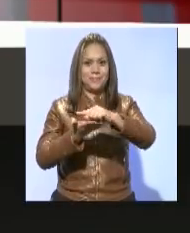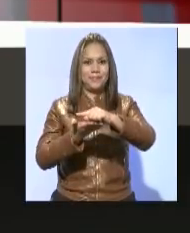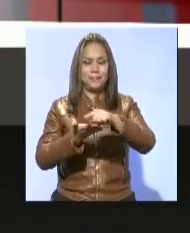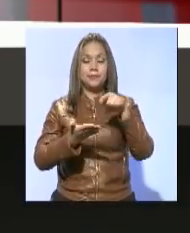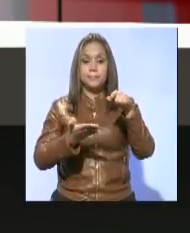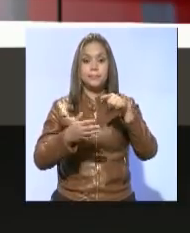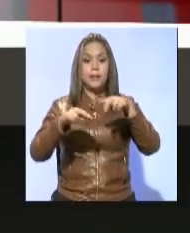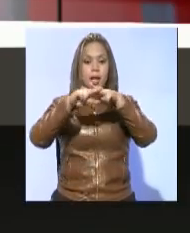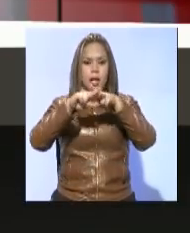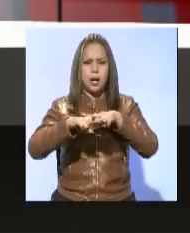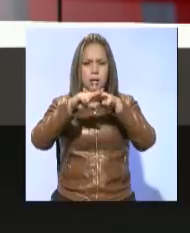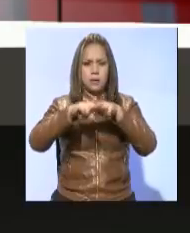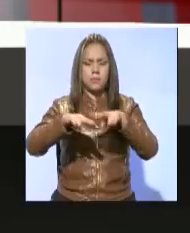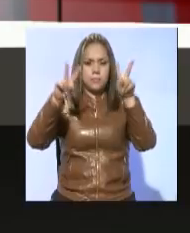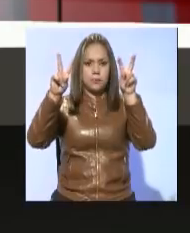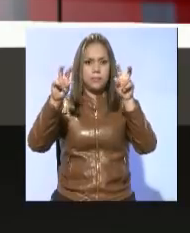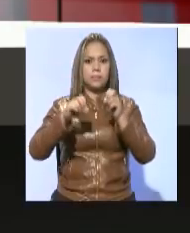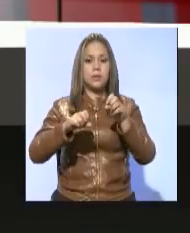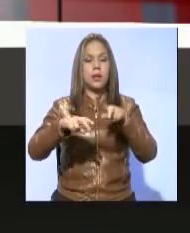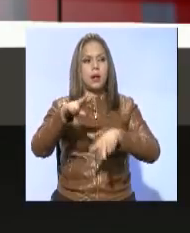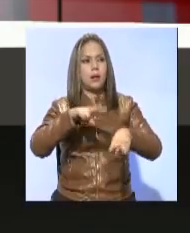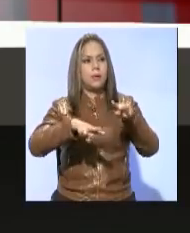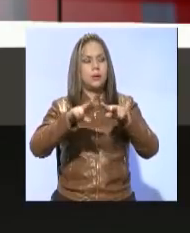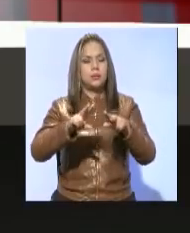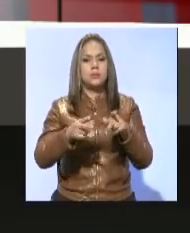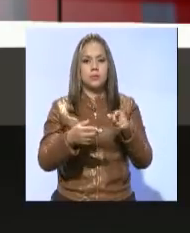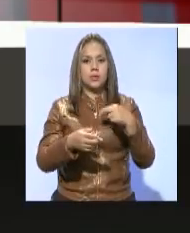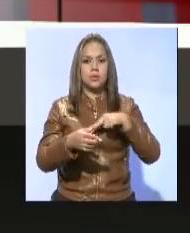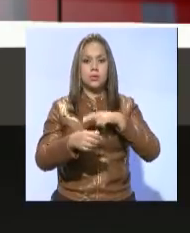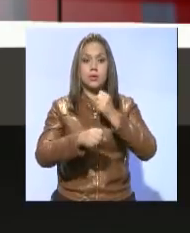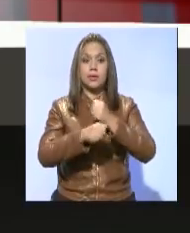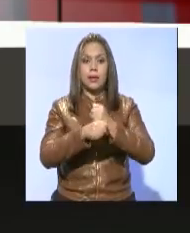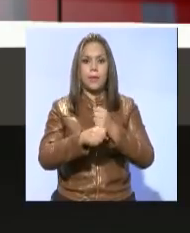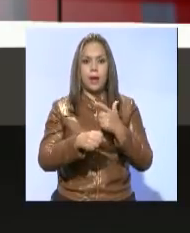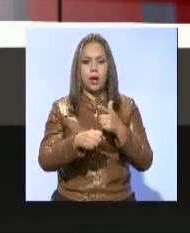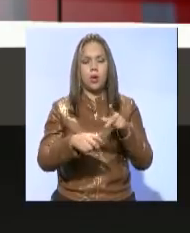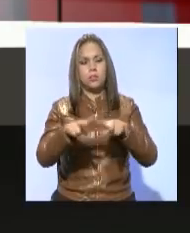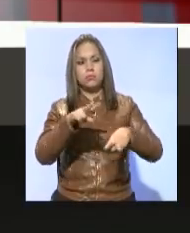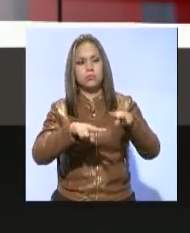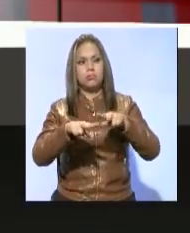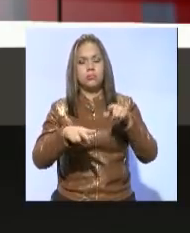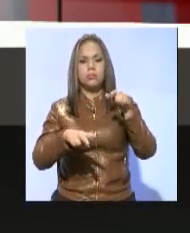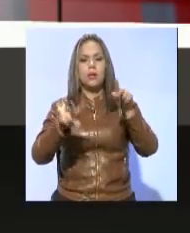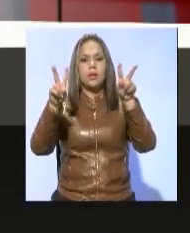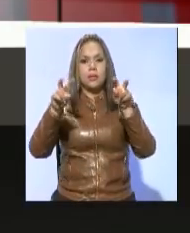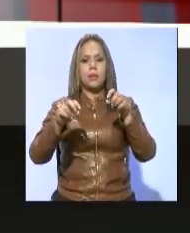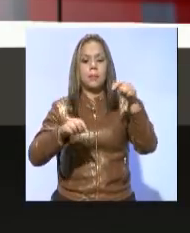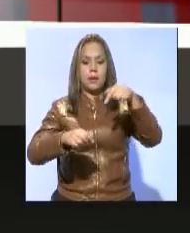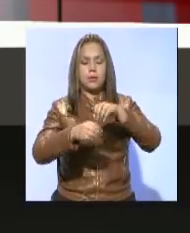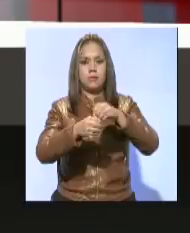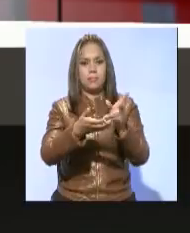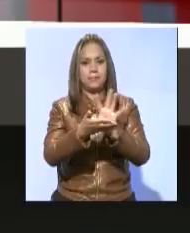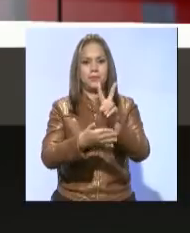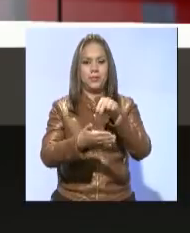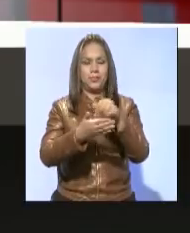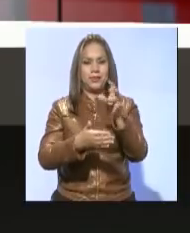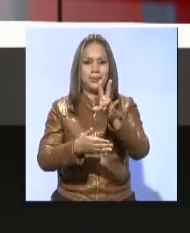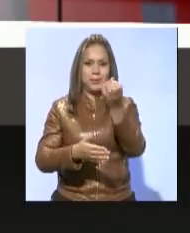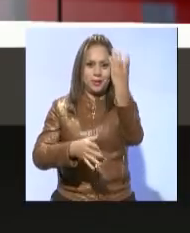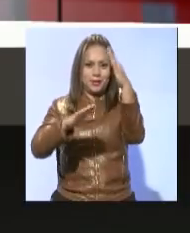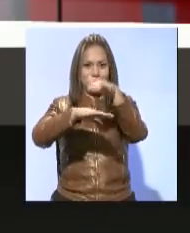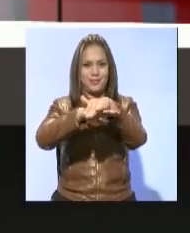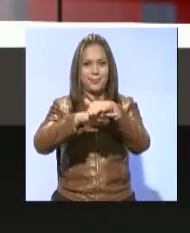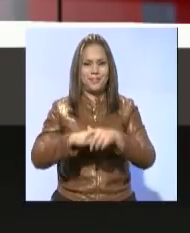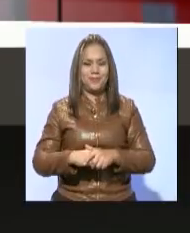Esta revisión respecto del balance que hacemos del trabajo desarrollado en el Parlamento en este 2017. Tengan todos una buena